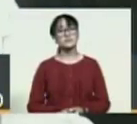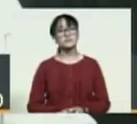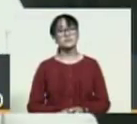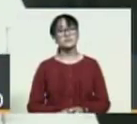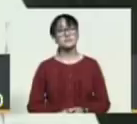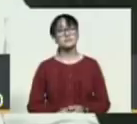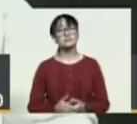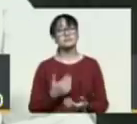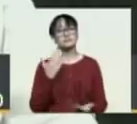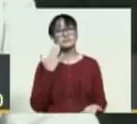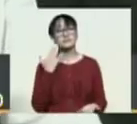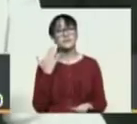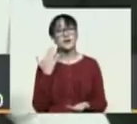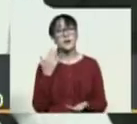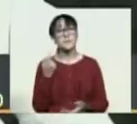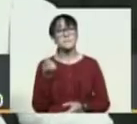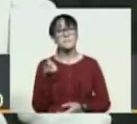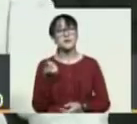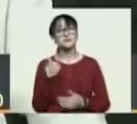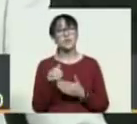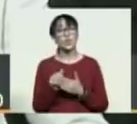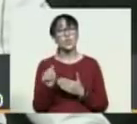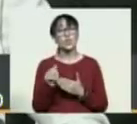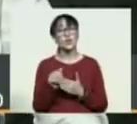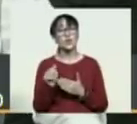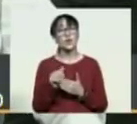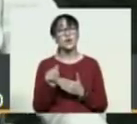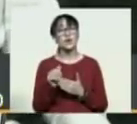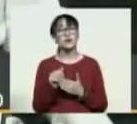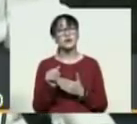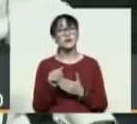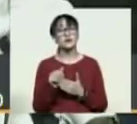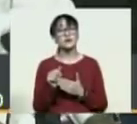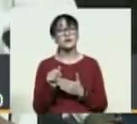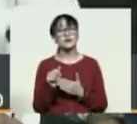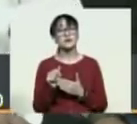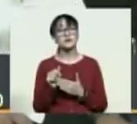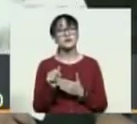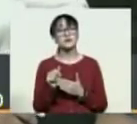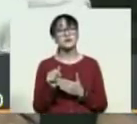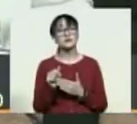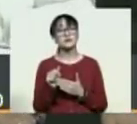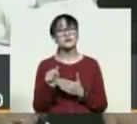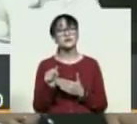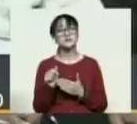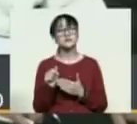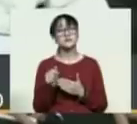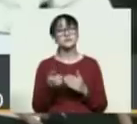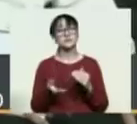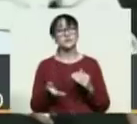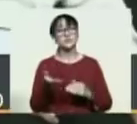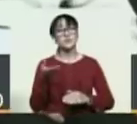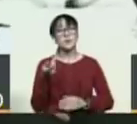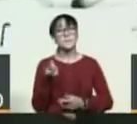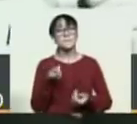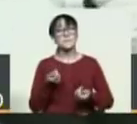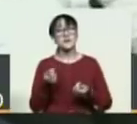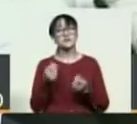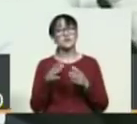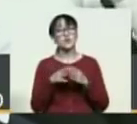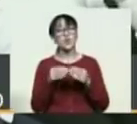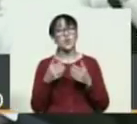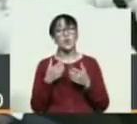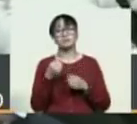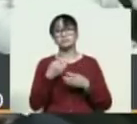Y con el precio del dólar, luego lo permean a los precios de todos los